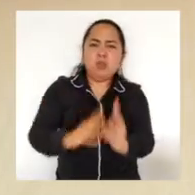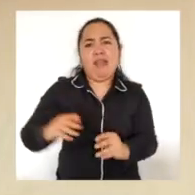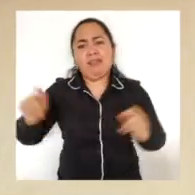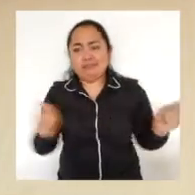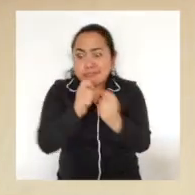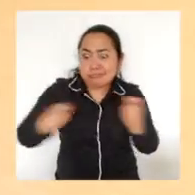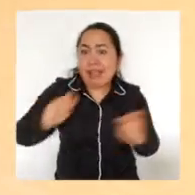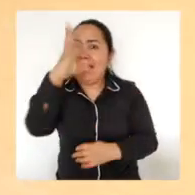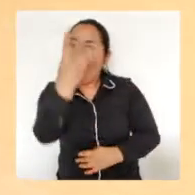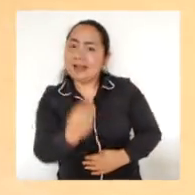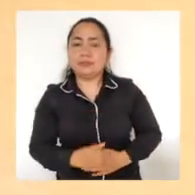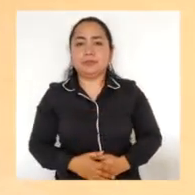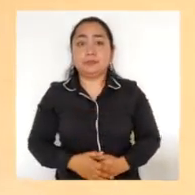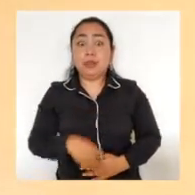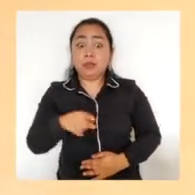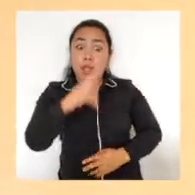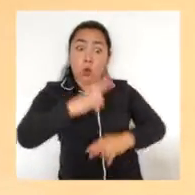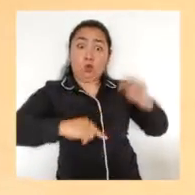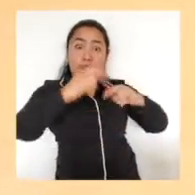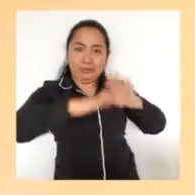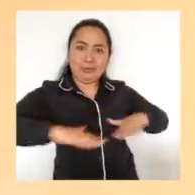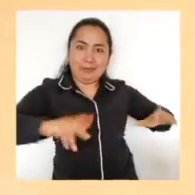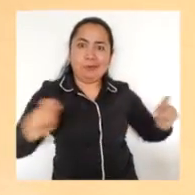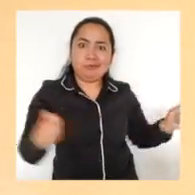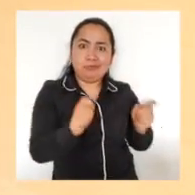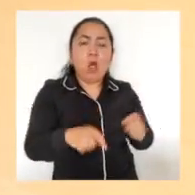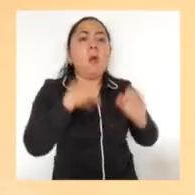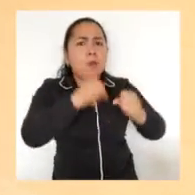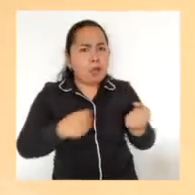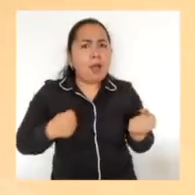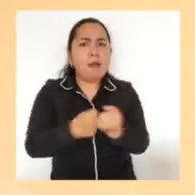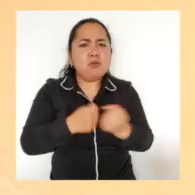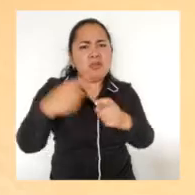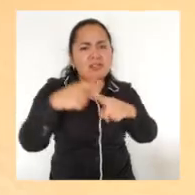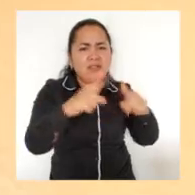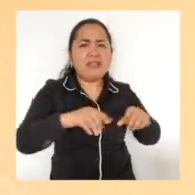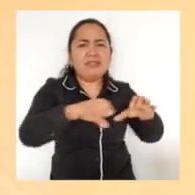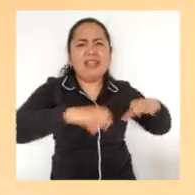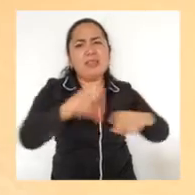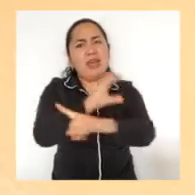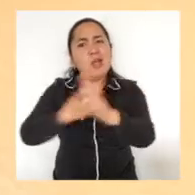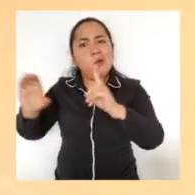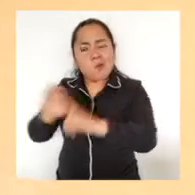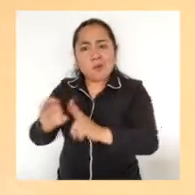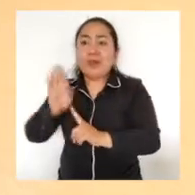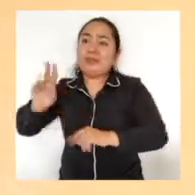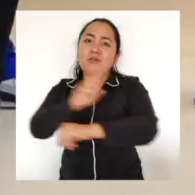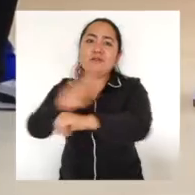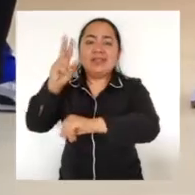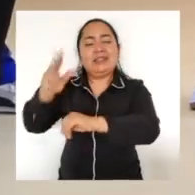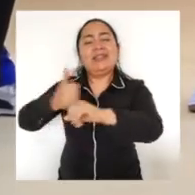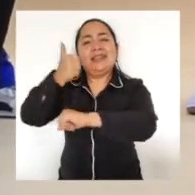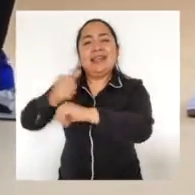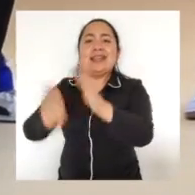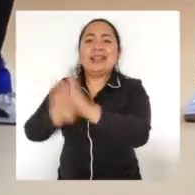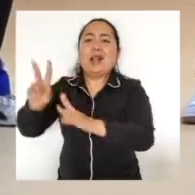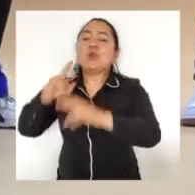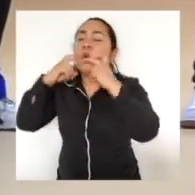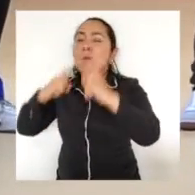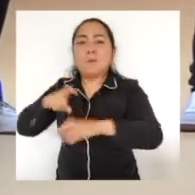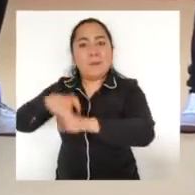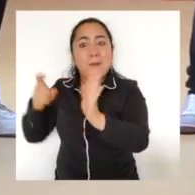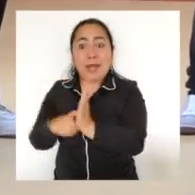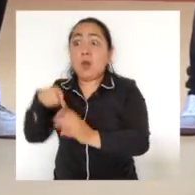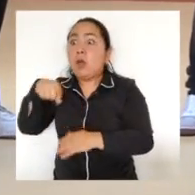danza, desde el arte. Esta obra permite fortalecer las iniciativas que se gestan desde el área de cultura de la Vicerrectoría de Desarrollo Humano Integral,